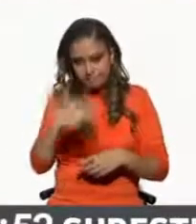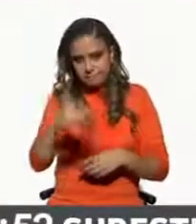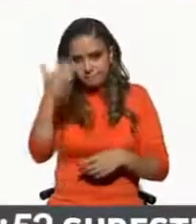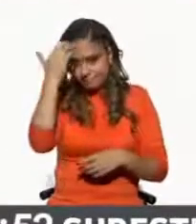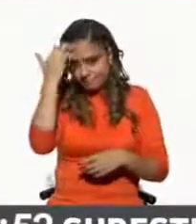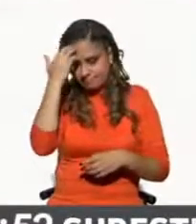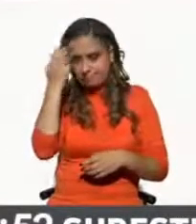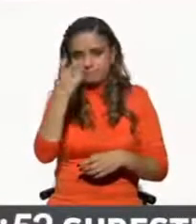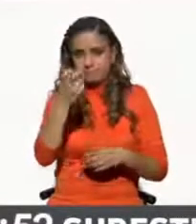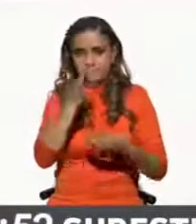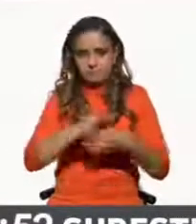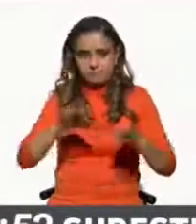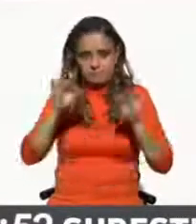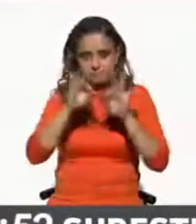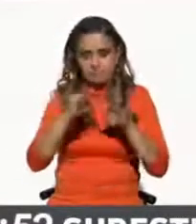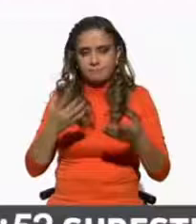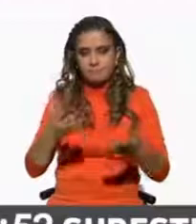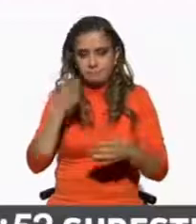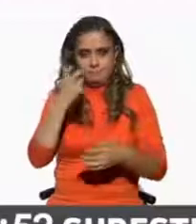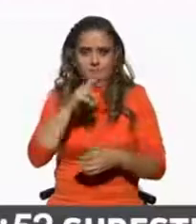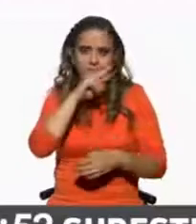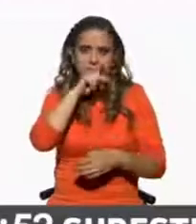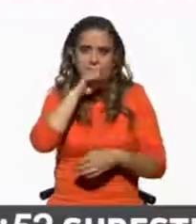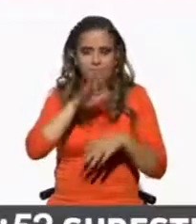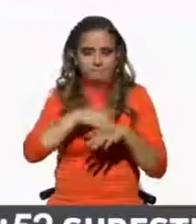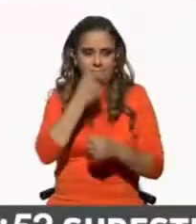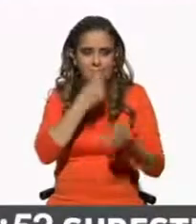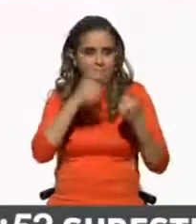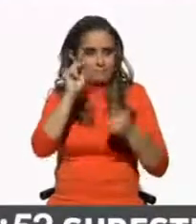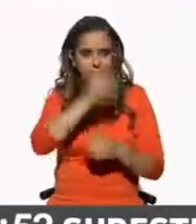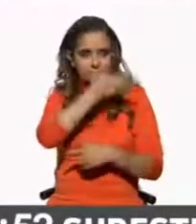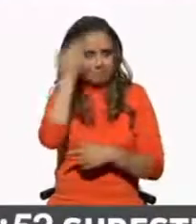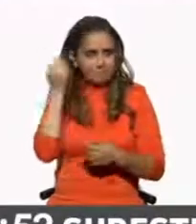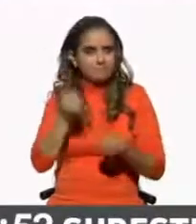estos datos podrían ser preocupantes para algunos que